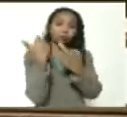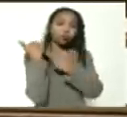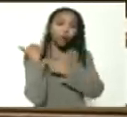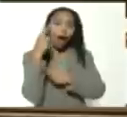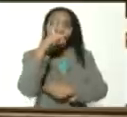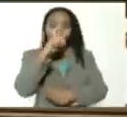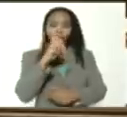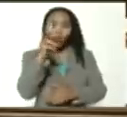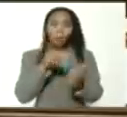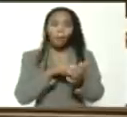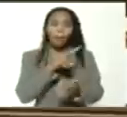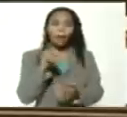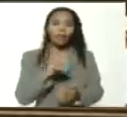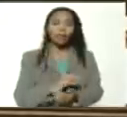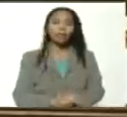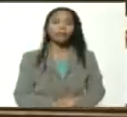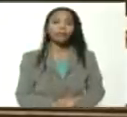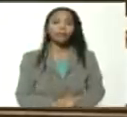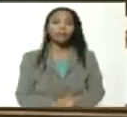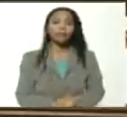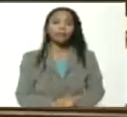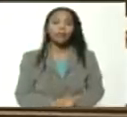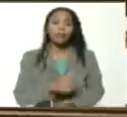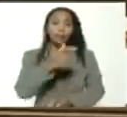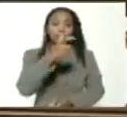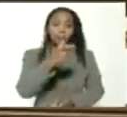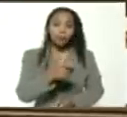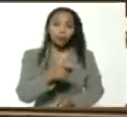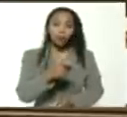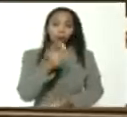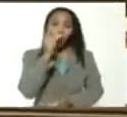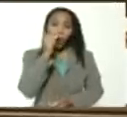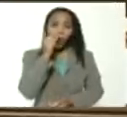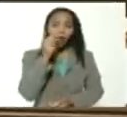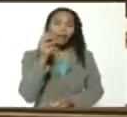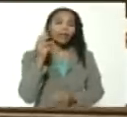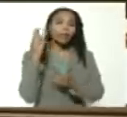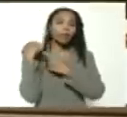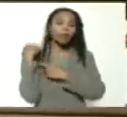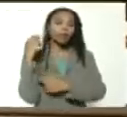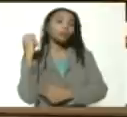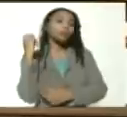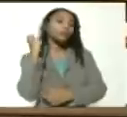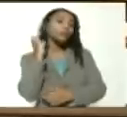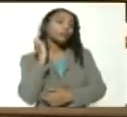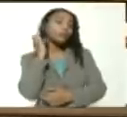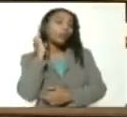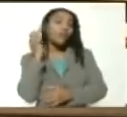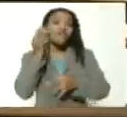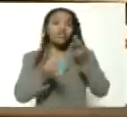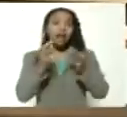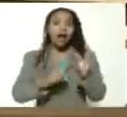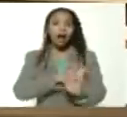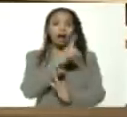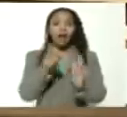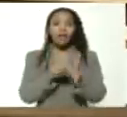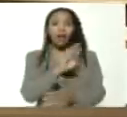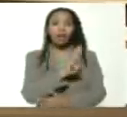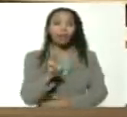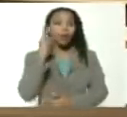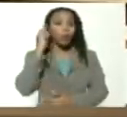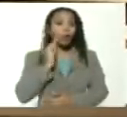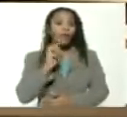año 2020 al ciudadano Tarek William Saab, fiscal general de la